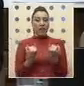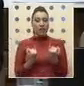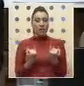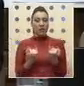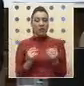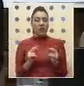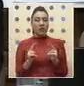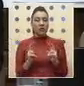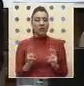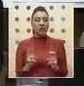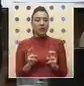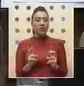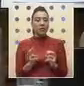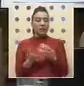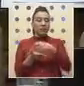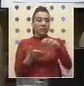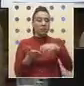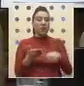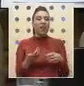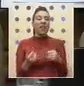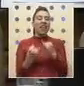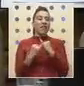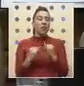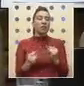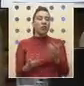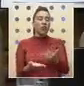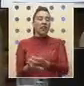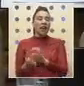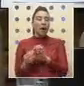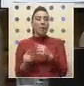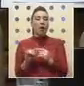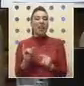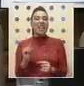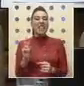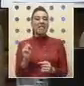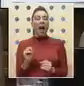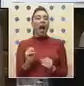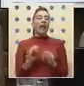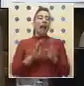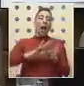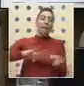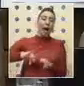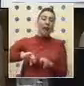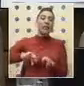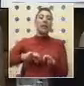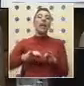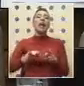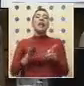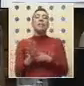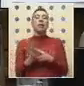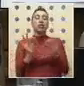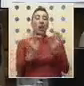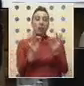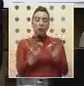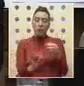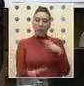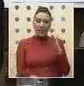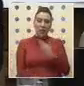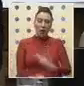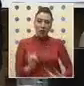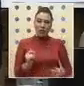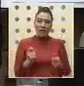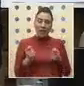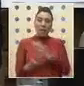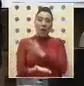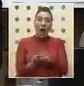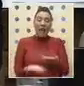que tiene que ver con la desagregación de la información de recaudación por IVA y por impuesto específico. Entendemos que el gobierno la va a entregar, pero